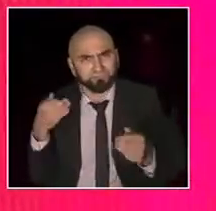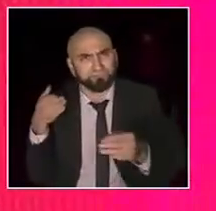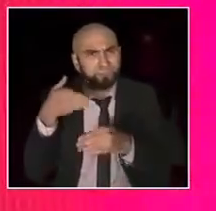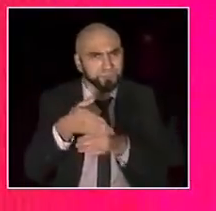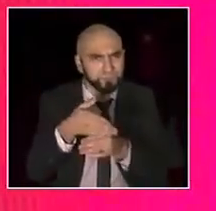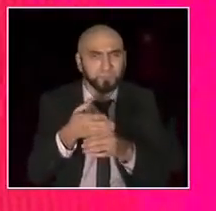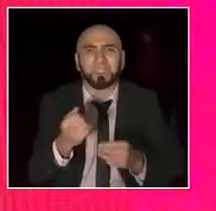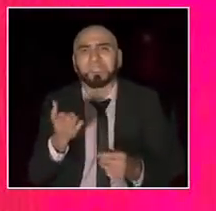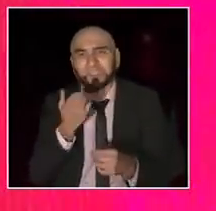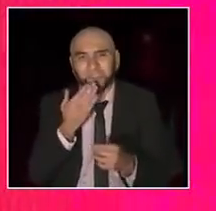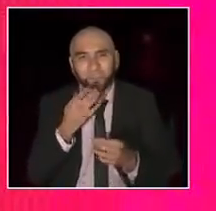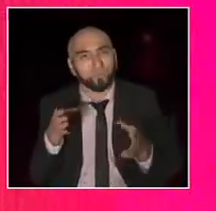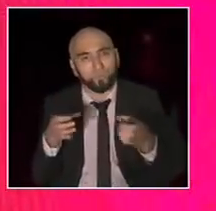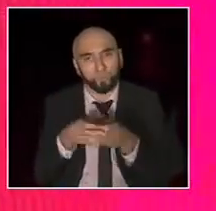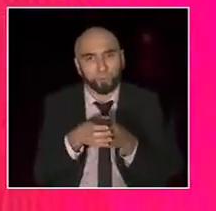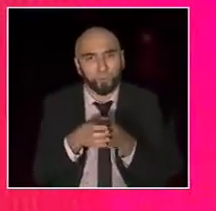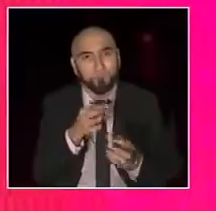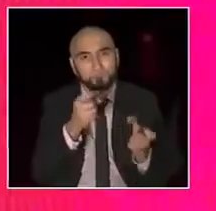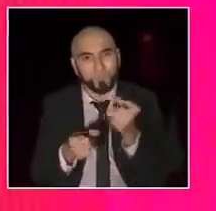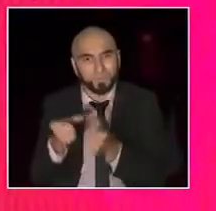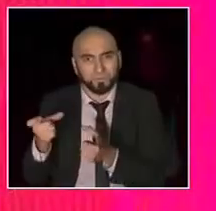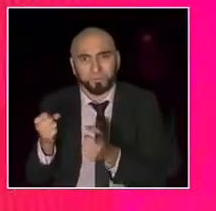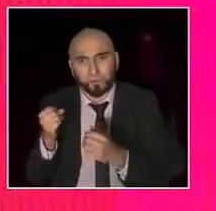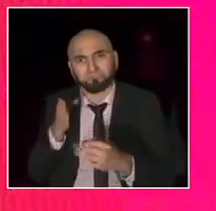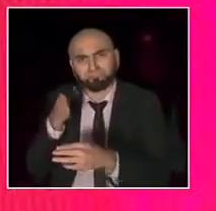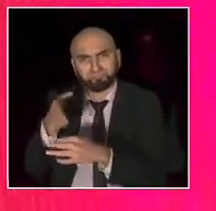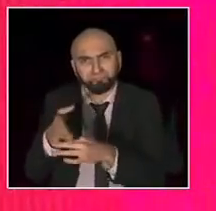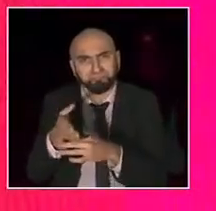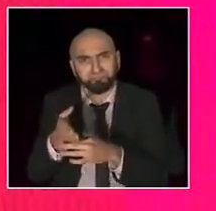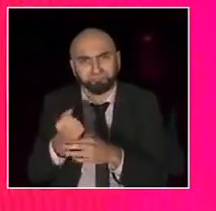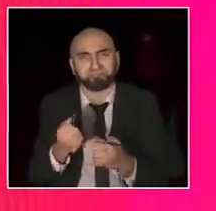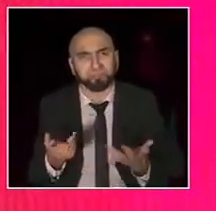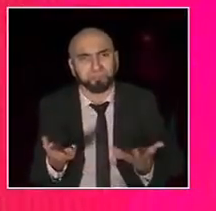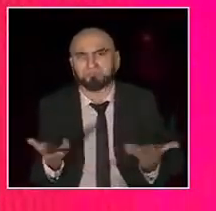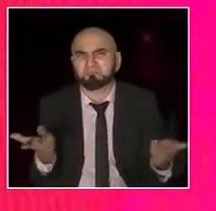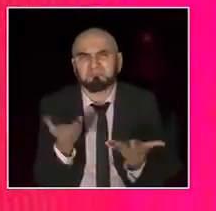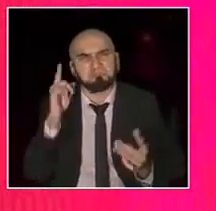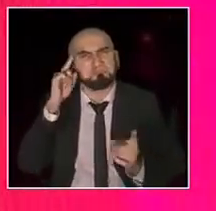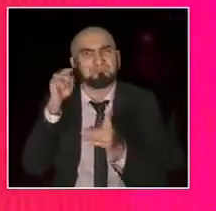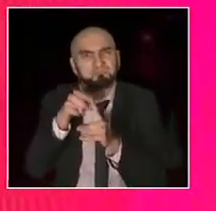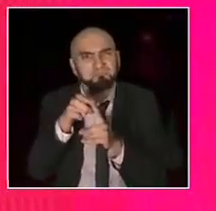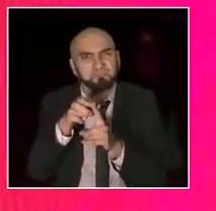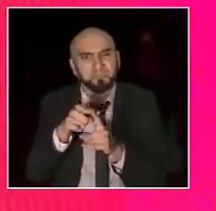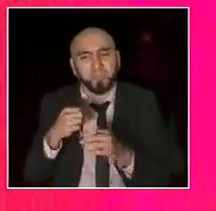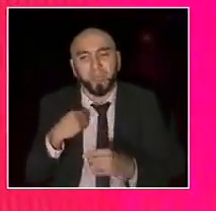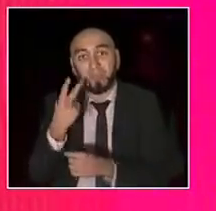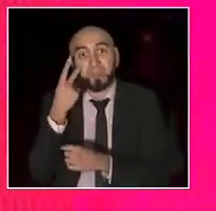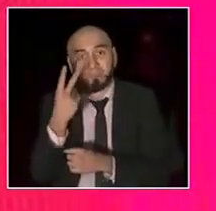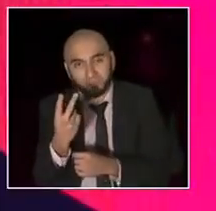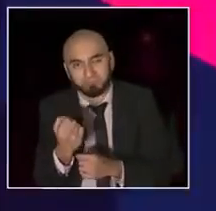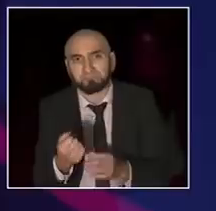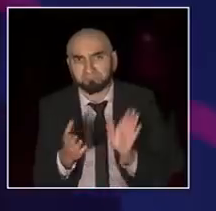un grupo de personeros. Estuvimos en la Antártica para ratificar nuestro compromiso con mantenerlo como